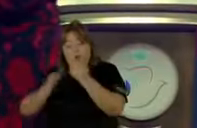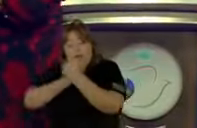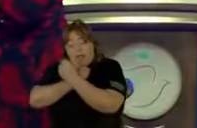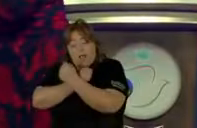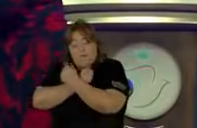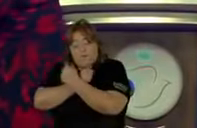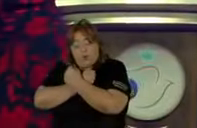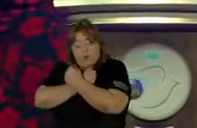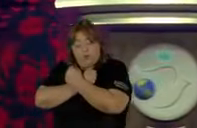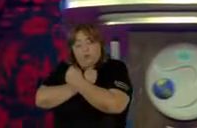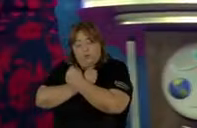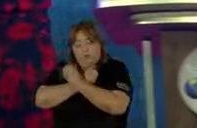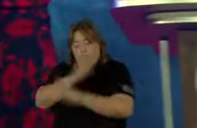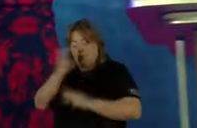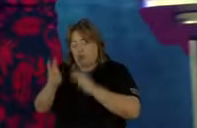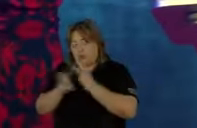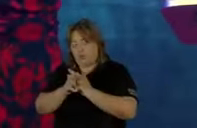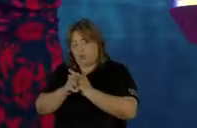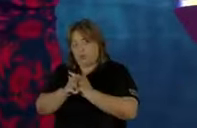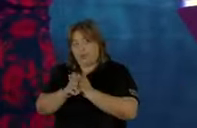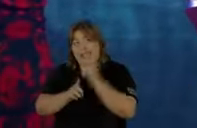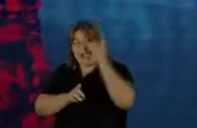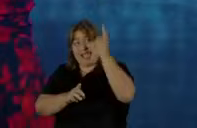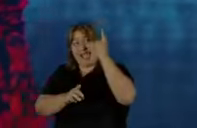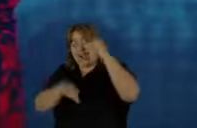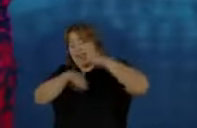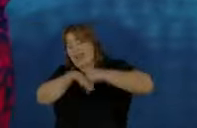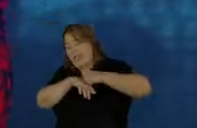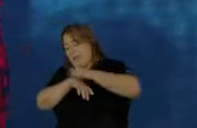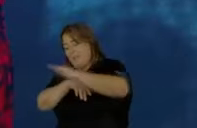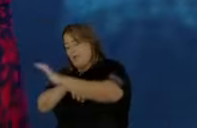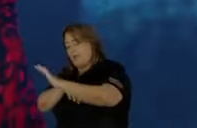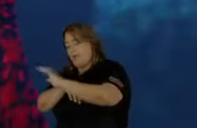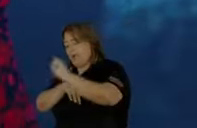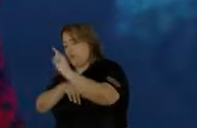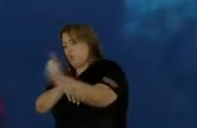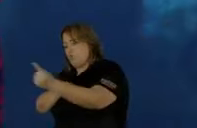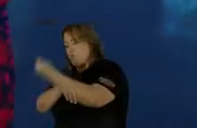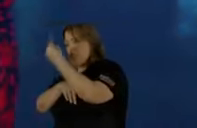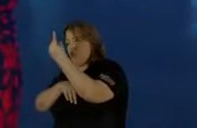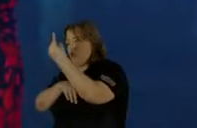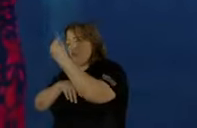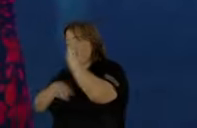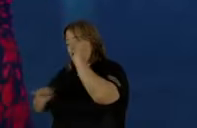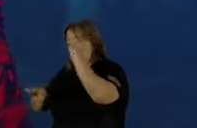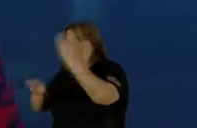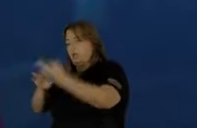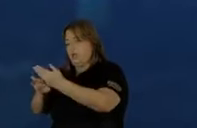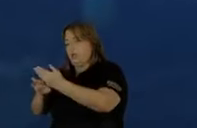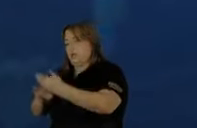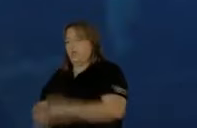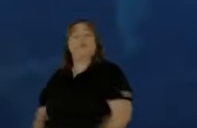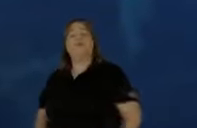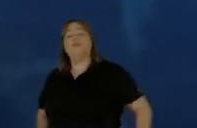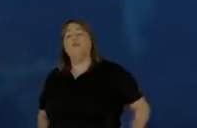que ha enviado a su ¿qué? Ahí lo dice, ¿qué era Jesús? No te oigo,